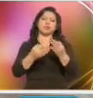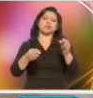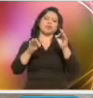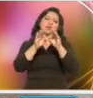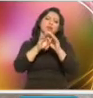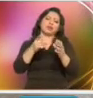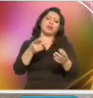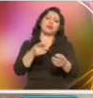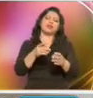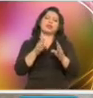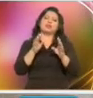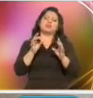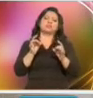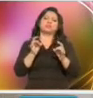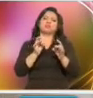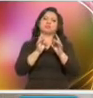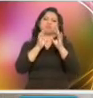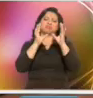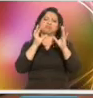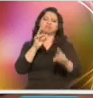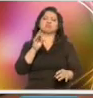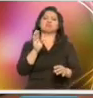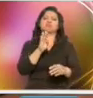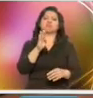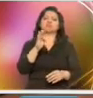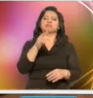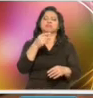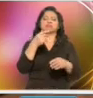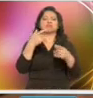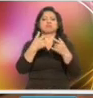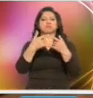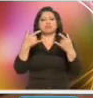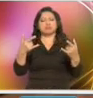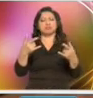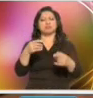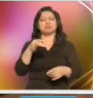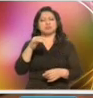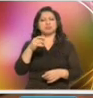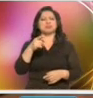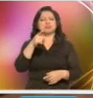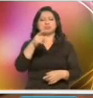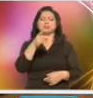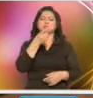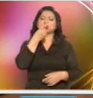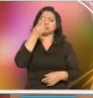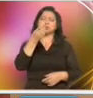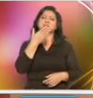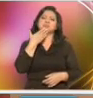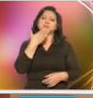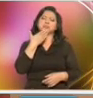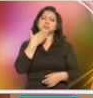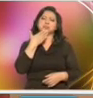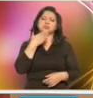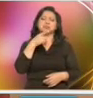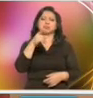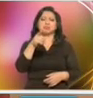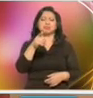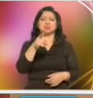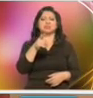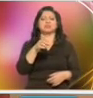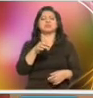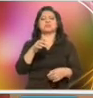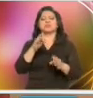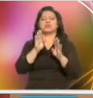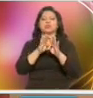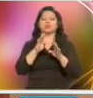acontecimiento, ¿no? Que marcó la historia de nuestro país al final del día, ¿no? Absolutamente, lo dices muy bien porque sí es un parteaguas. Es de